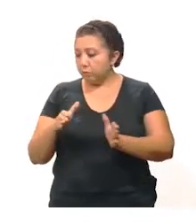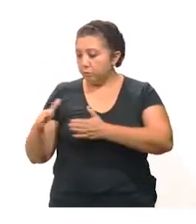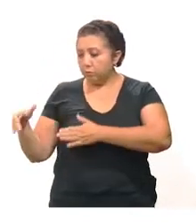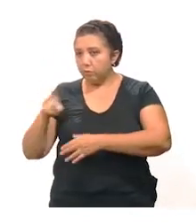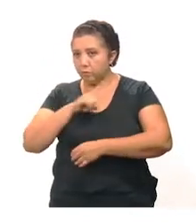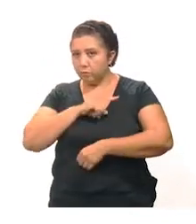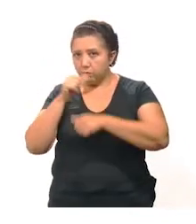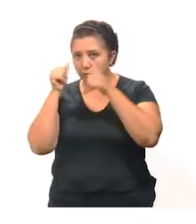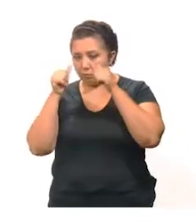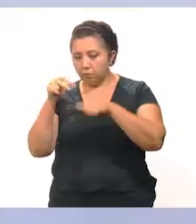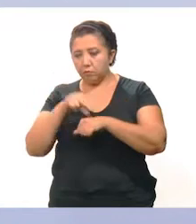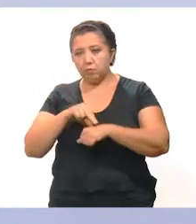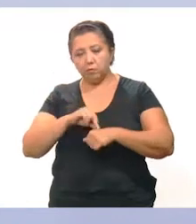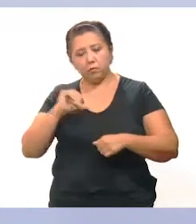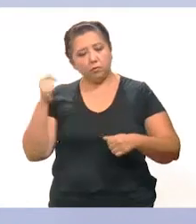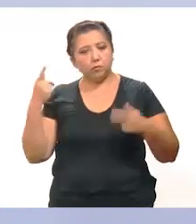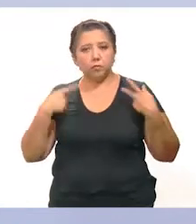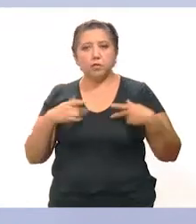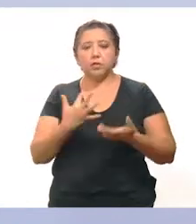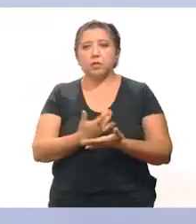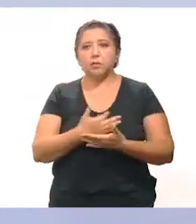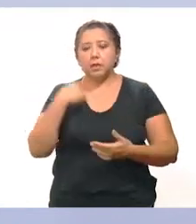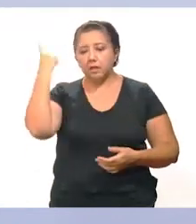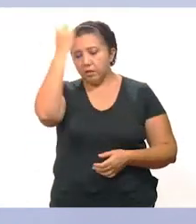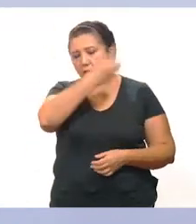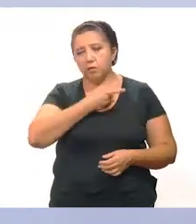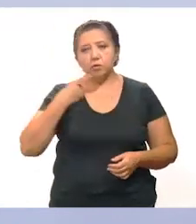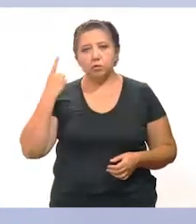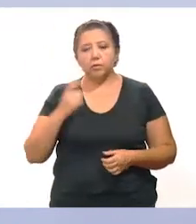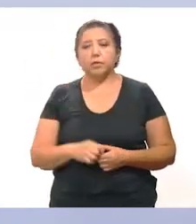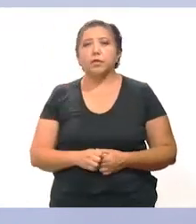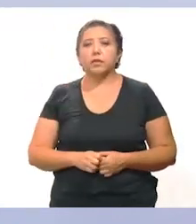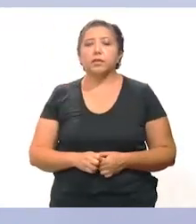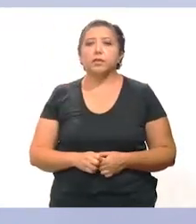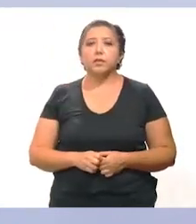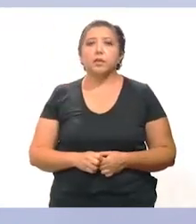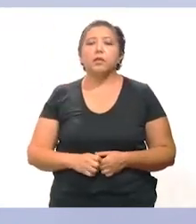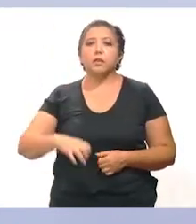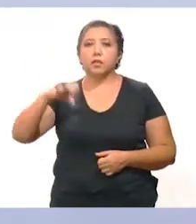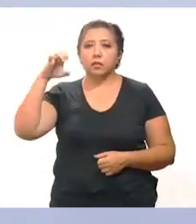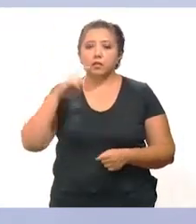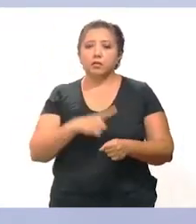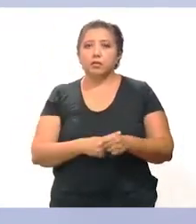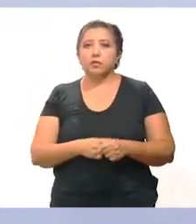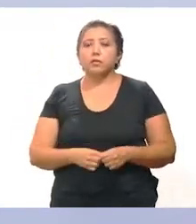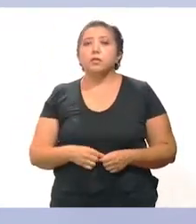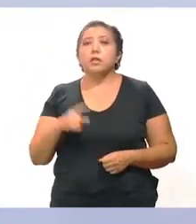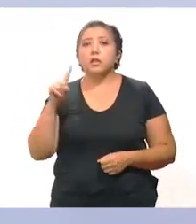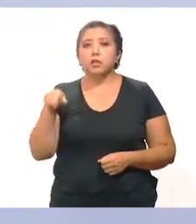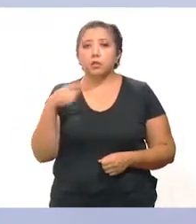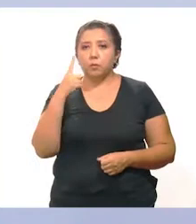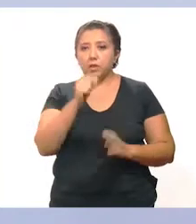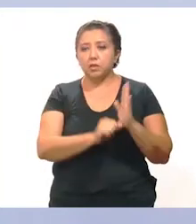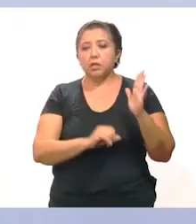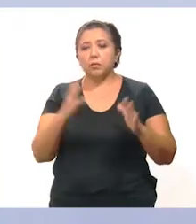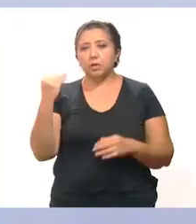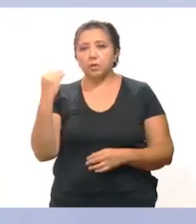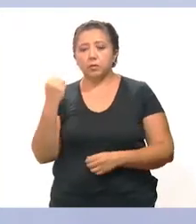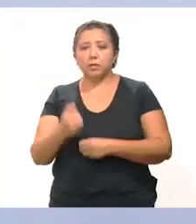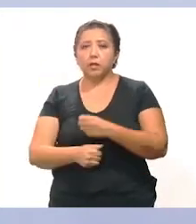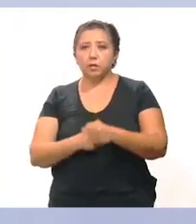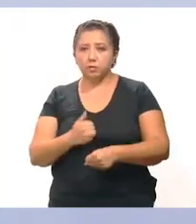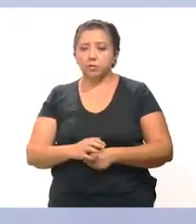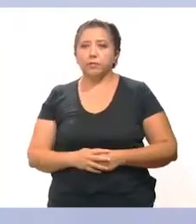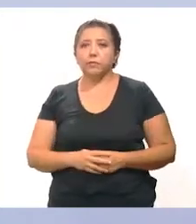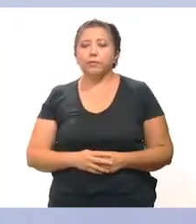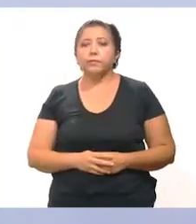y en aislamiento total. Hay otros pacientes a la espera de diagnóstico. El rango de edad de los casos es de 1 mes a